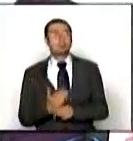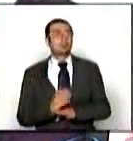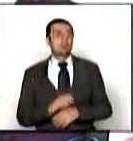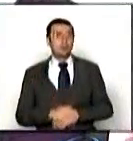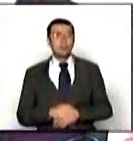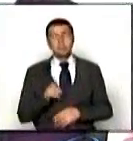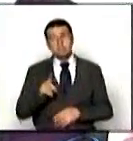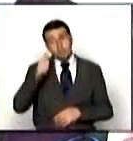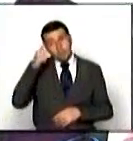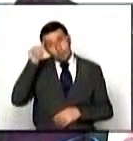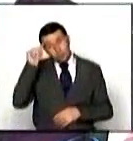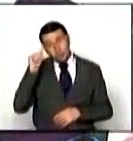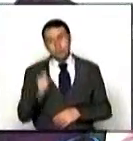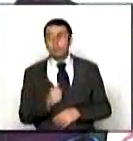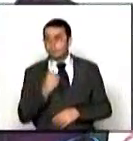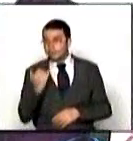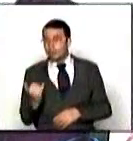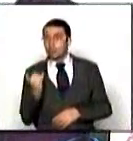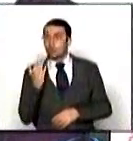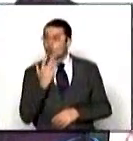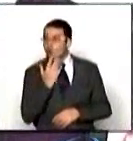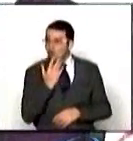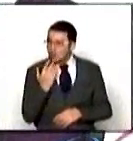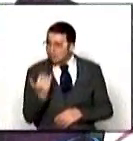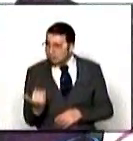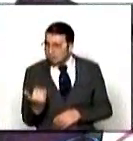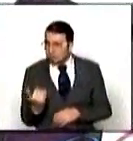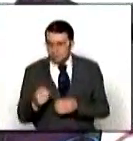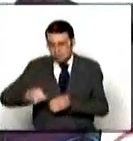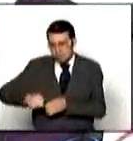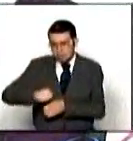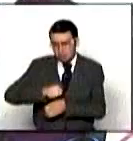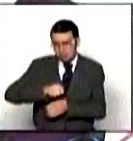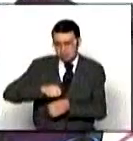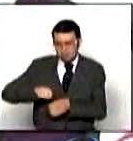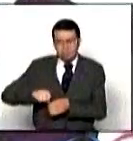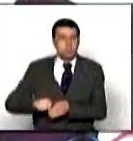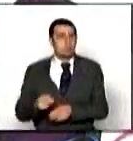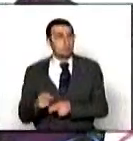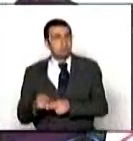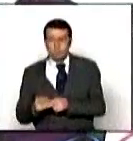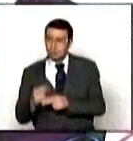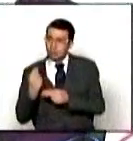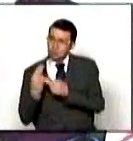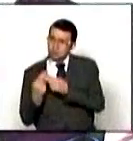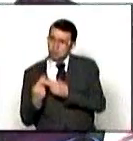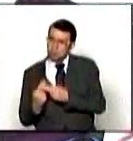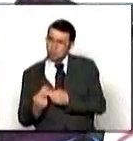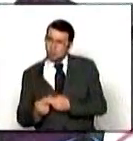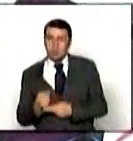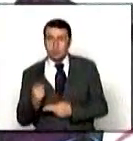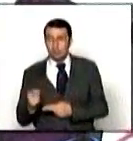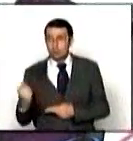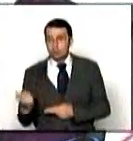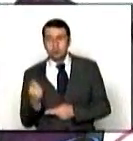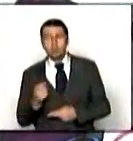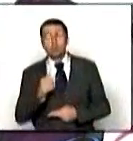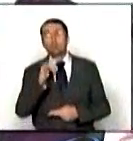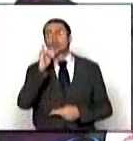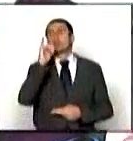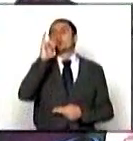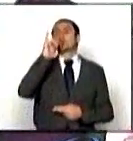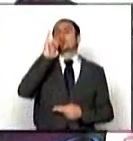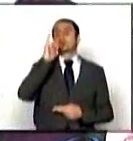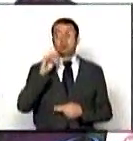recuerden que los colorantes están en todos los alimentos que tienen marca, todas las galletas que tienen marca, que tienen nombre, todos los jugos que vienen en cajita, las gaseosas, los tés de